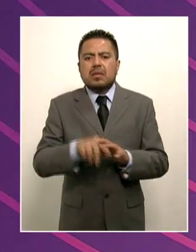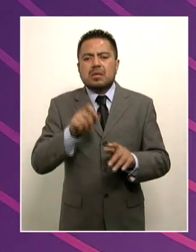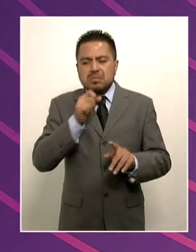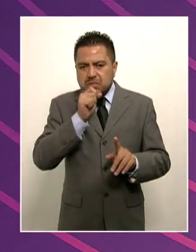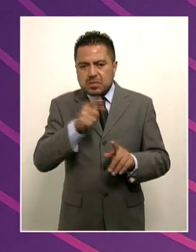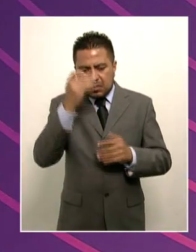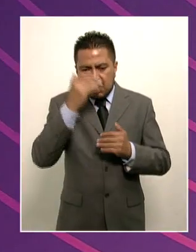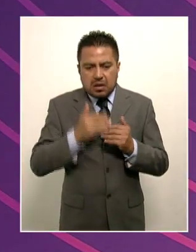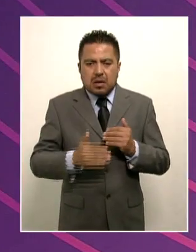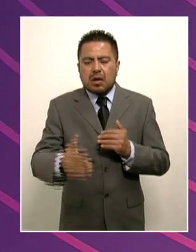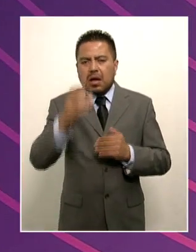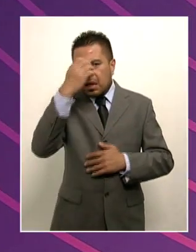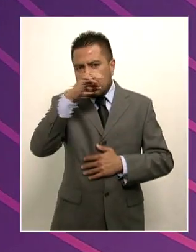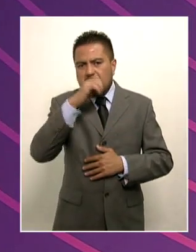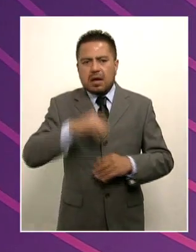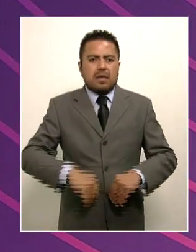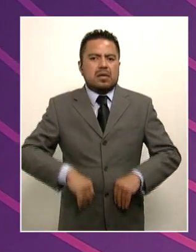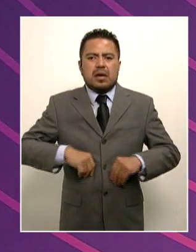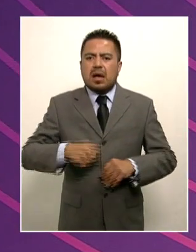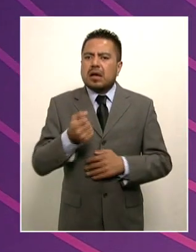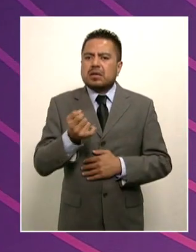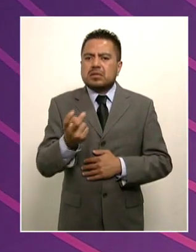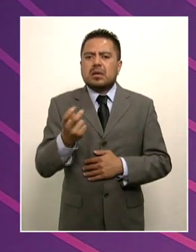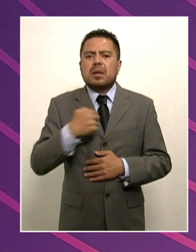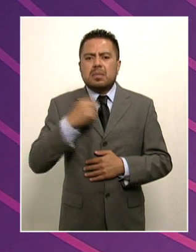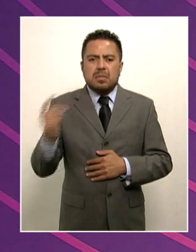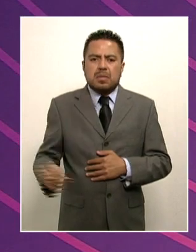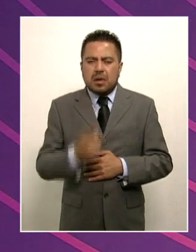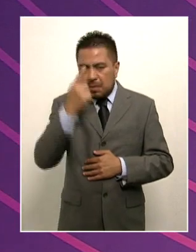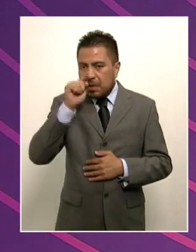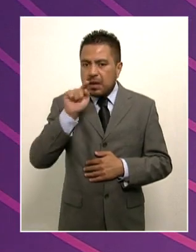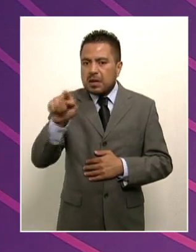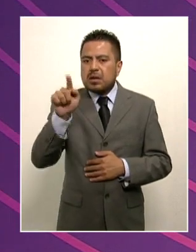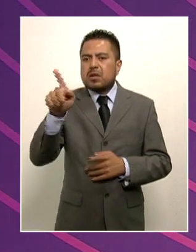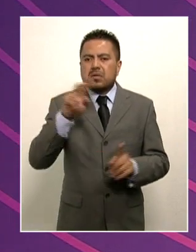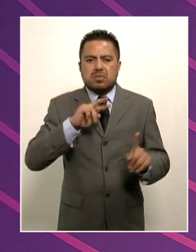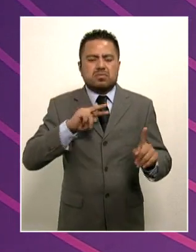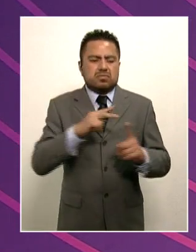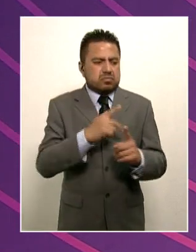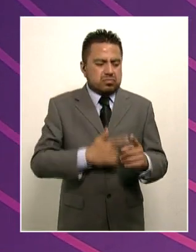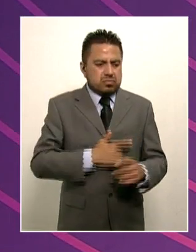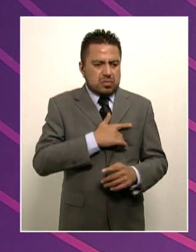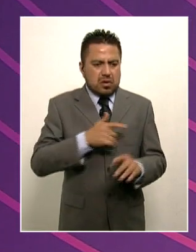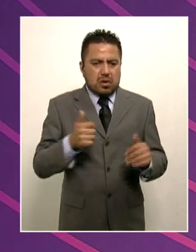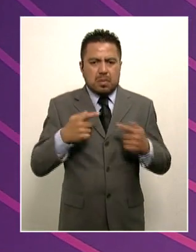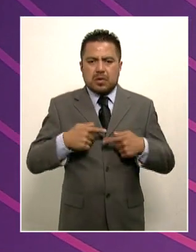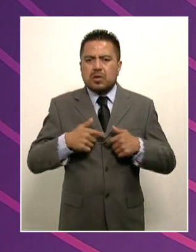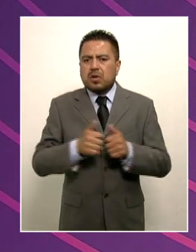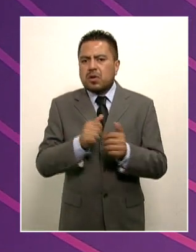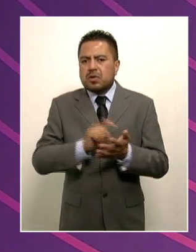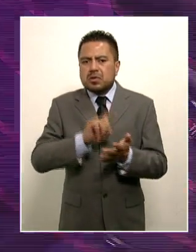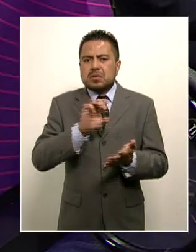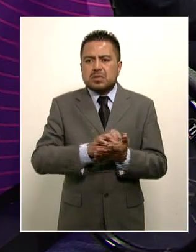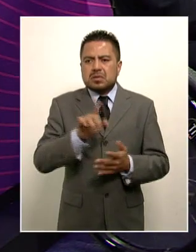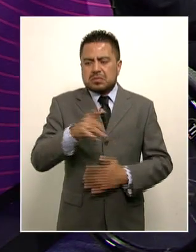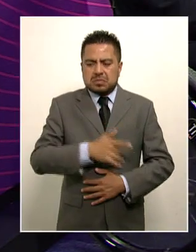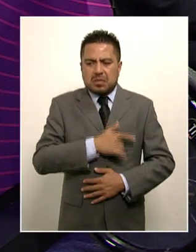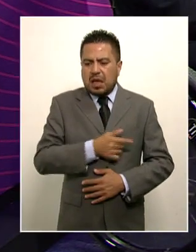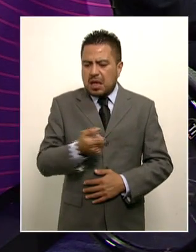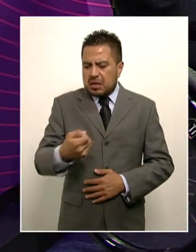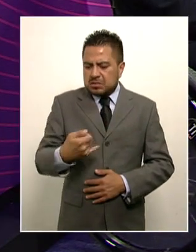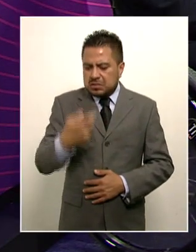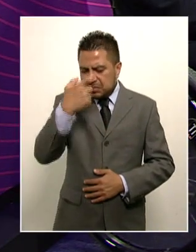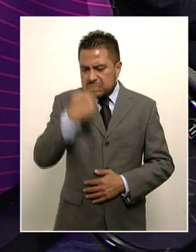tiempo tienes también una experiencia de vida. Entonces mi pregunta para ti sería si la mirada, como persona con discapacidad, tu mirada sobre ti mismo y